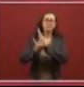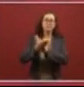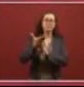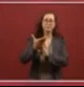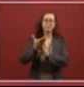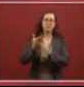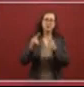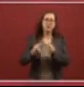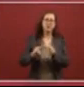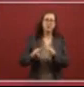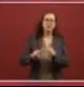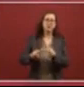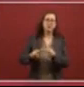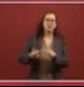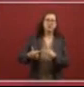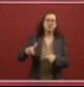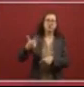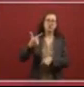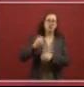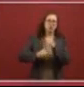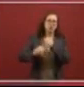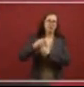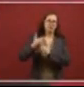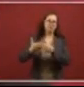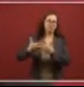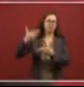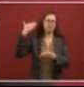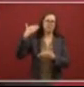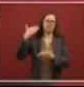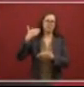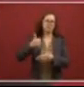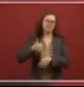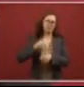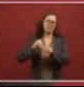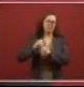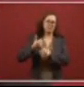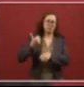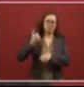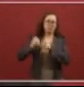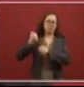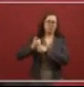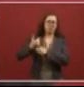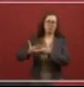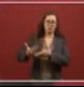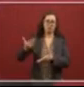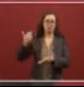en el anterior sexenio, no en el pasado, de Odebrecht,